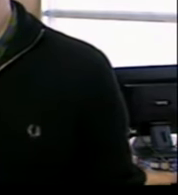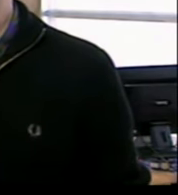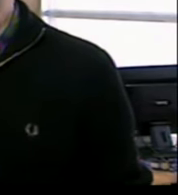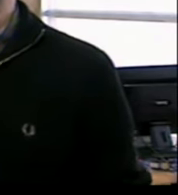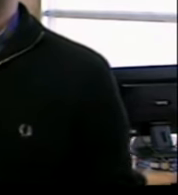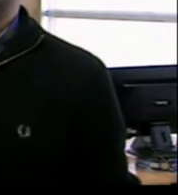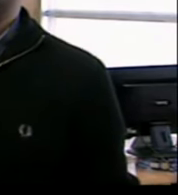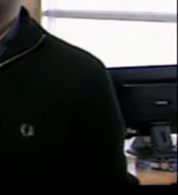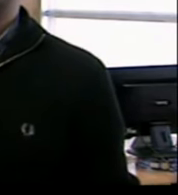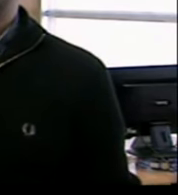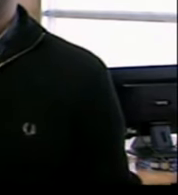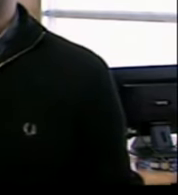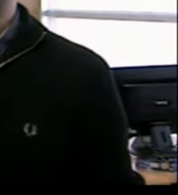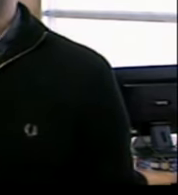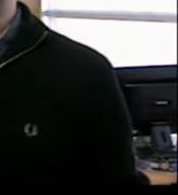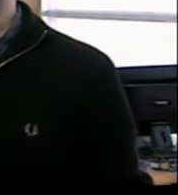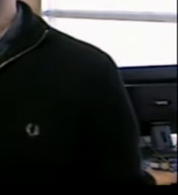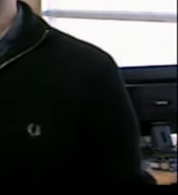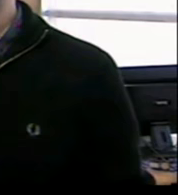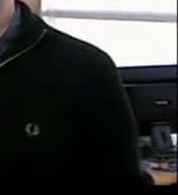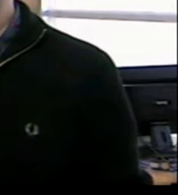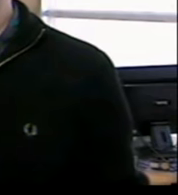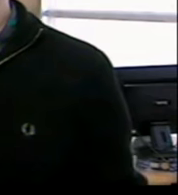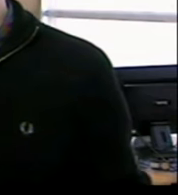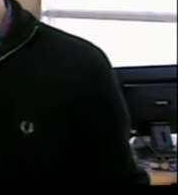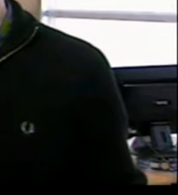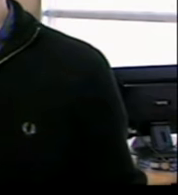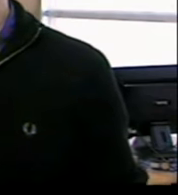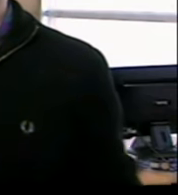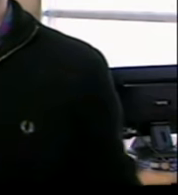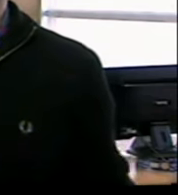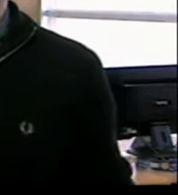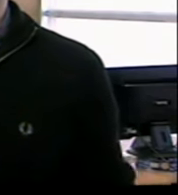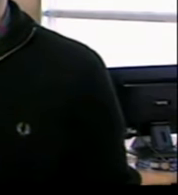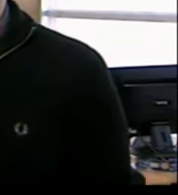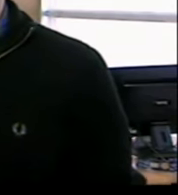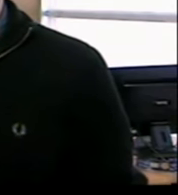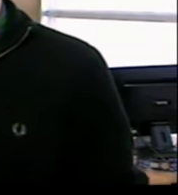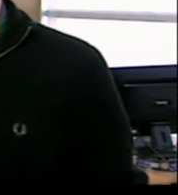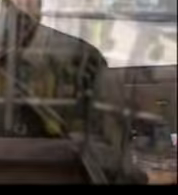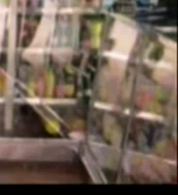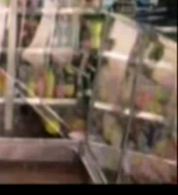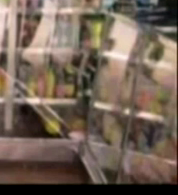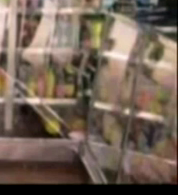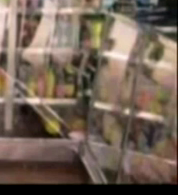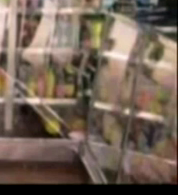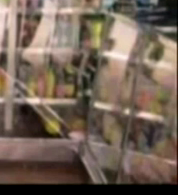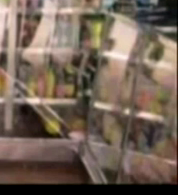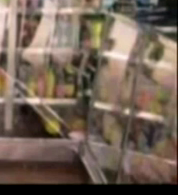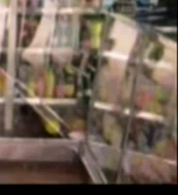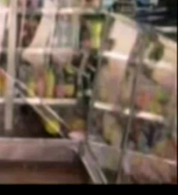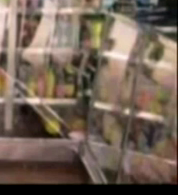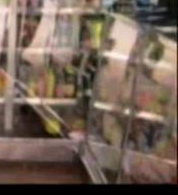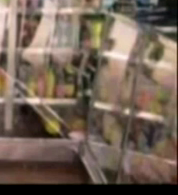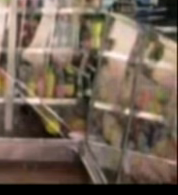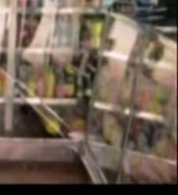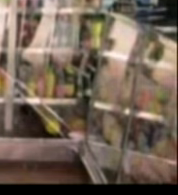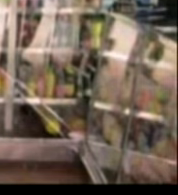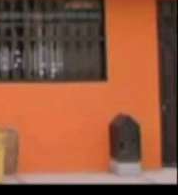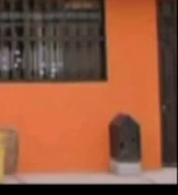¿no? Que puedan registrar cada una de las ventas, cada una de las compras, gestionar el inventario, los clientes, los proveedores. Un sistema que están probando